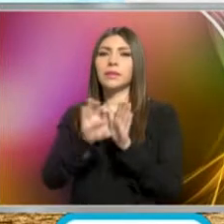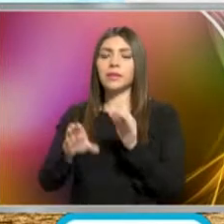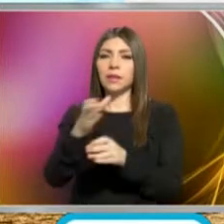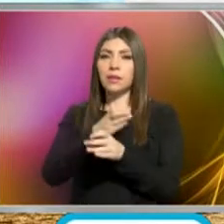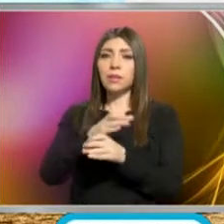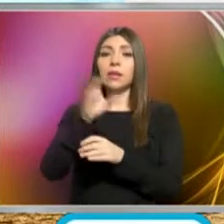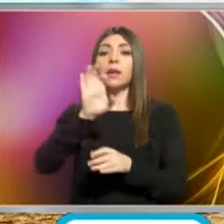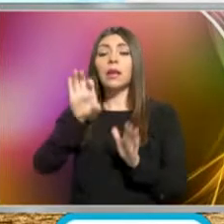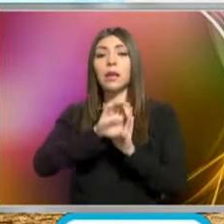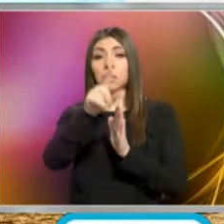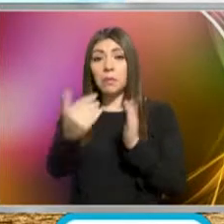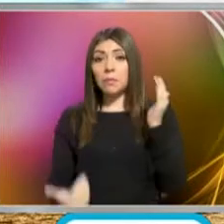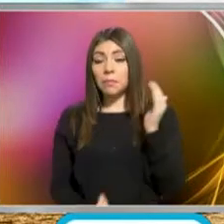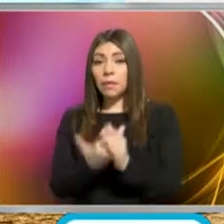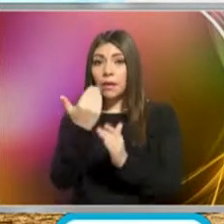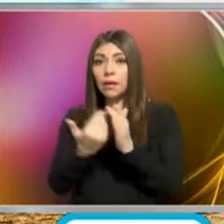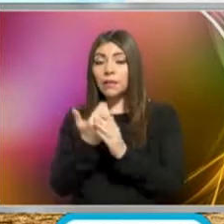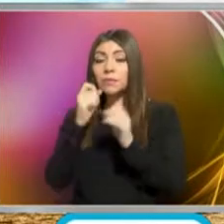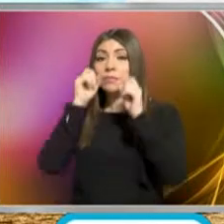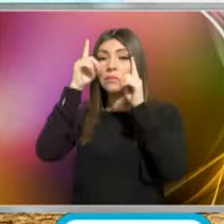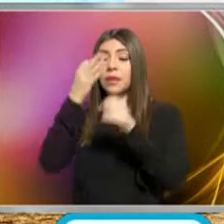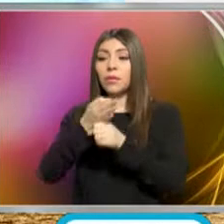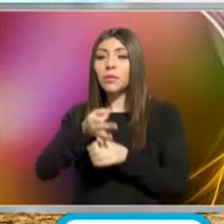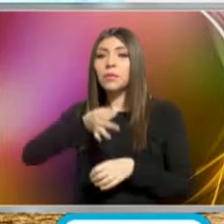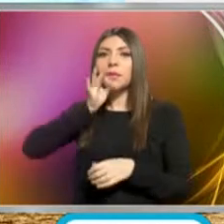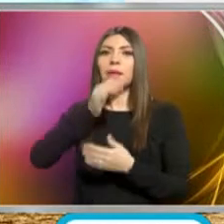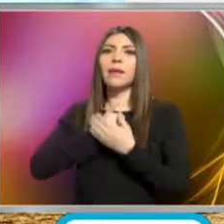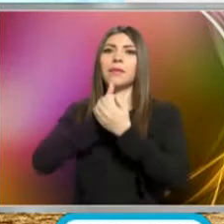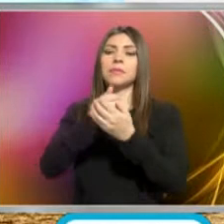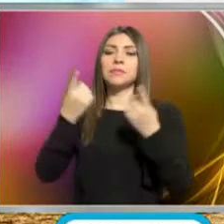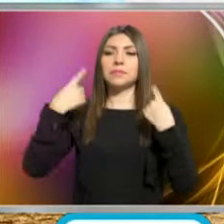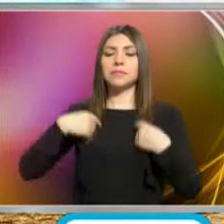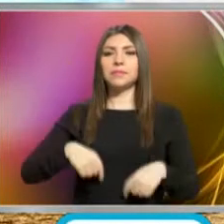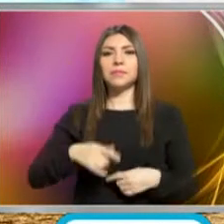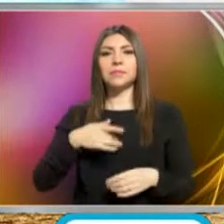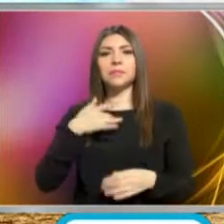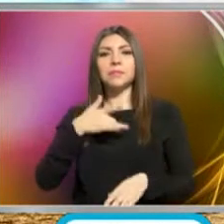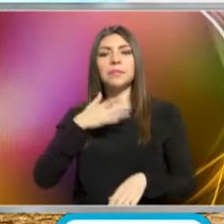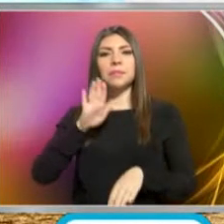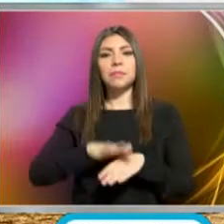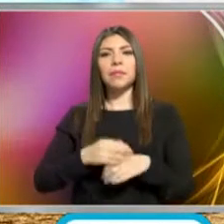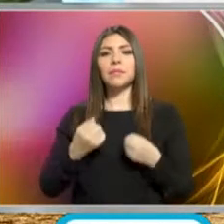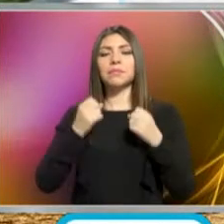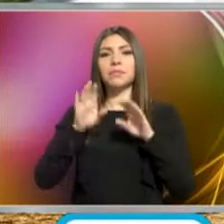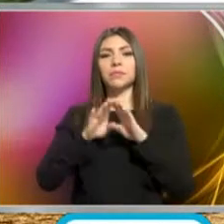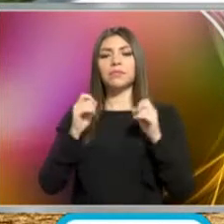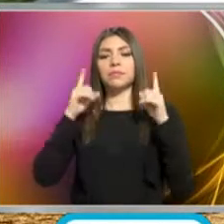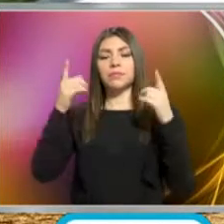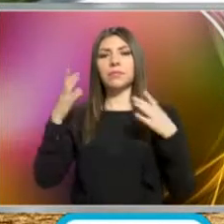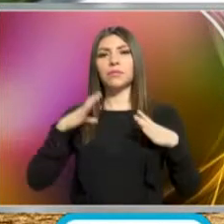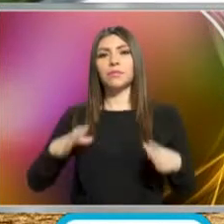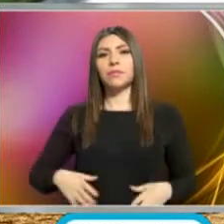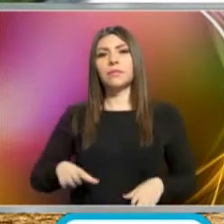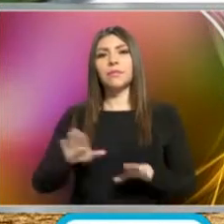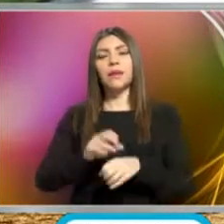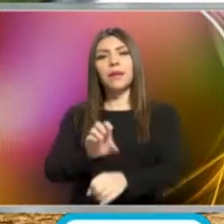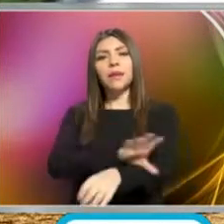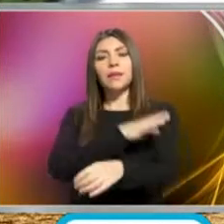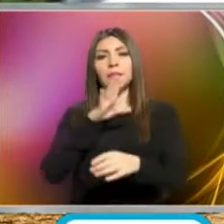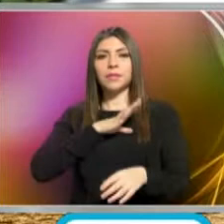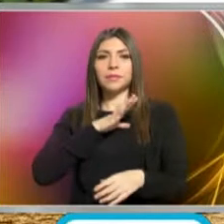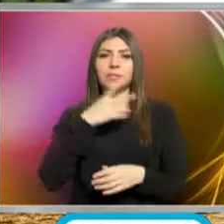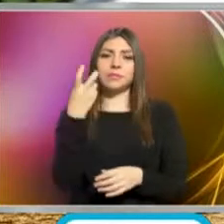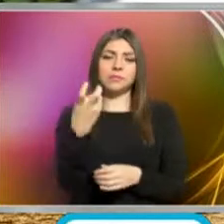en ayunas nos va a ayudar muchísimo. ¿Por cuánto tiempo se puede tomar? No hay una medida exacta, pero depende